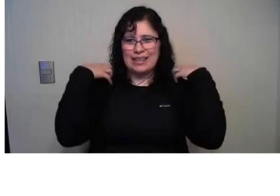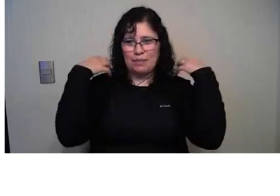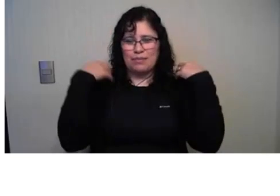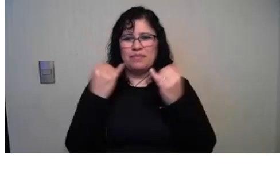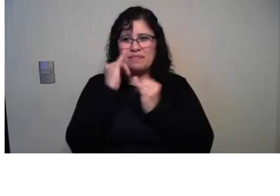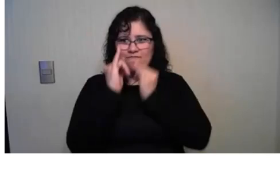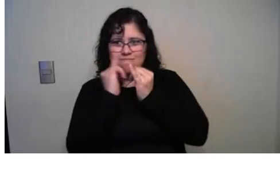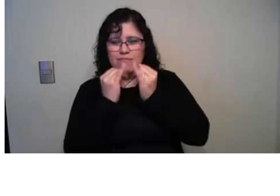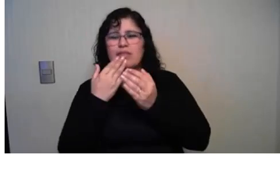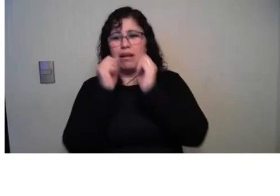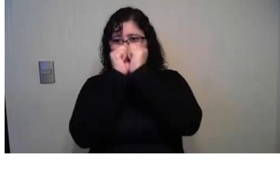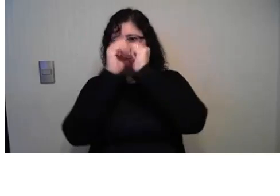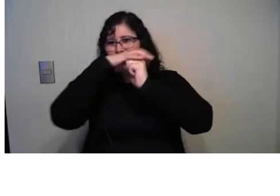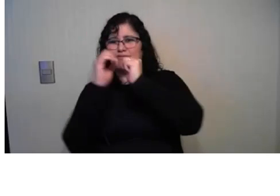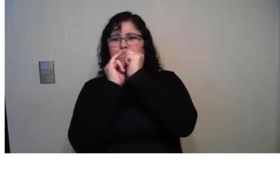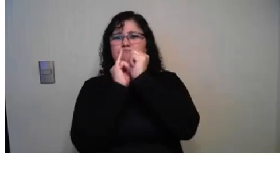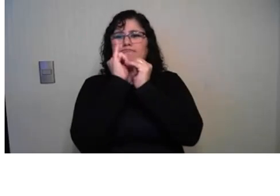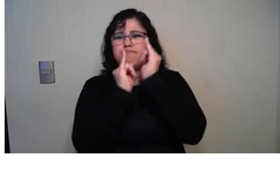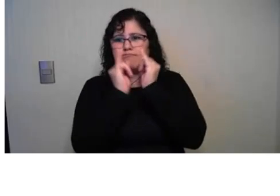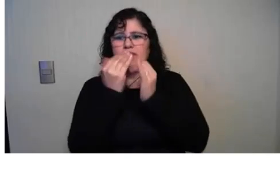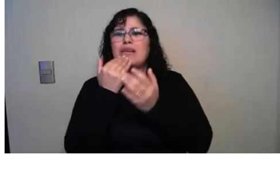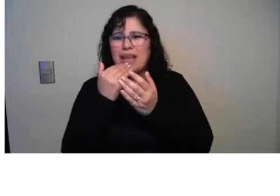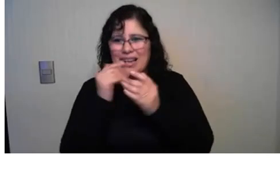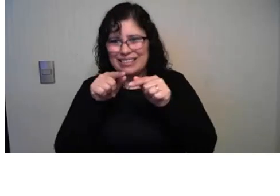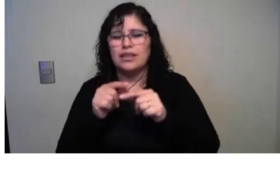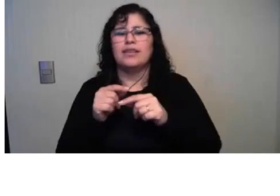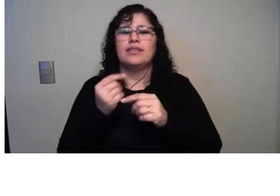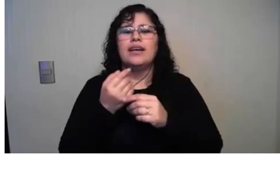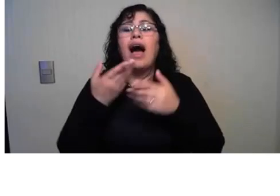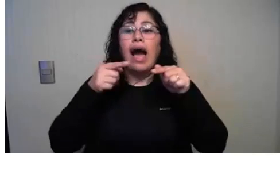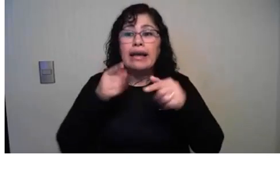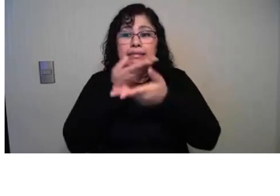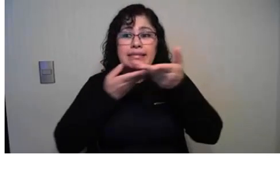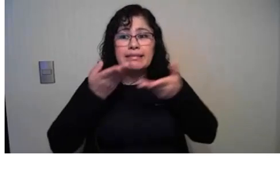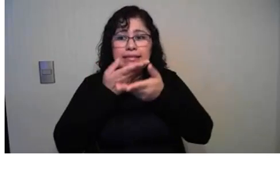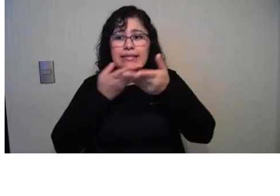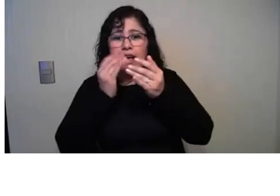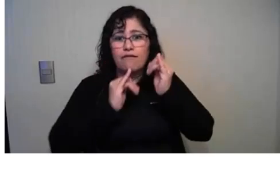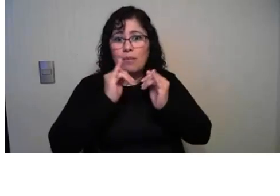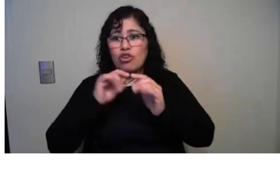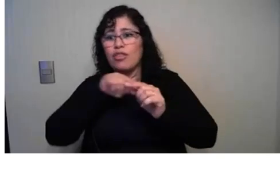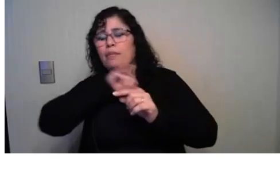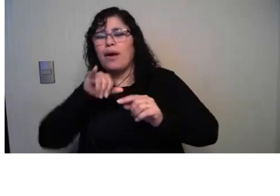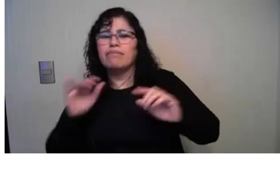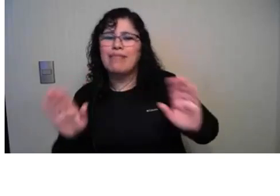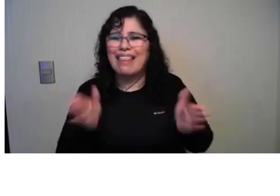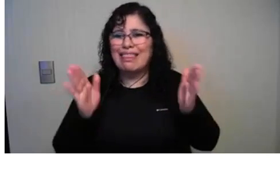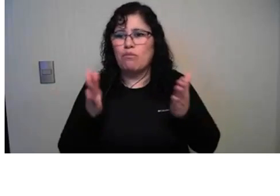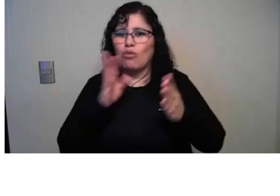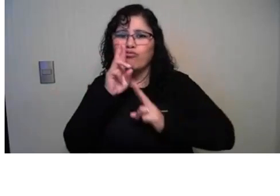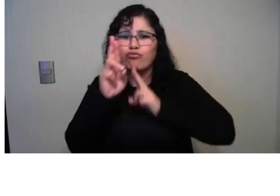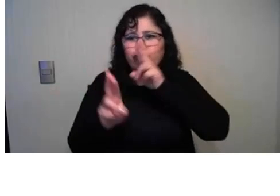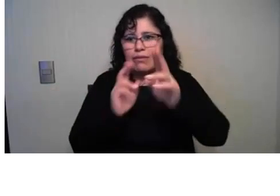el encéfalo propiamente tal, o el cerebro propiamente tal, y a este estímulo generalmente hay una respuesta,